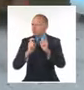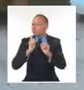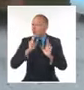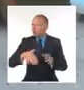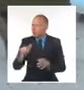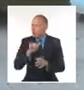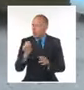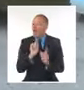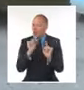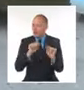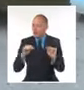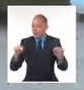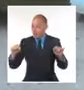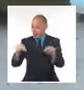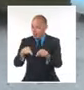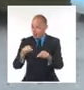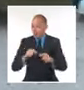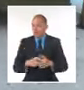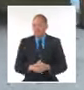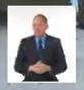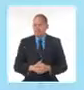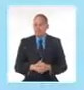guerrillera.